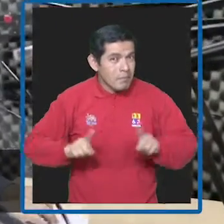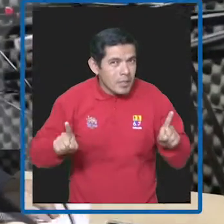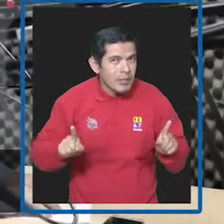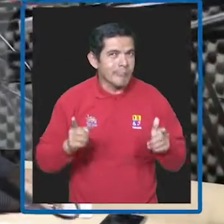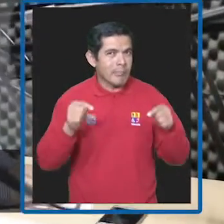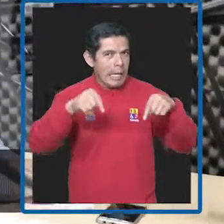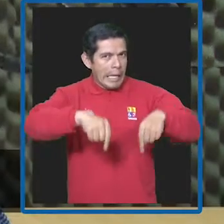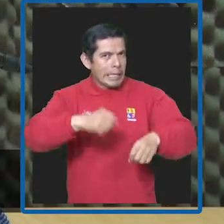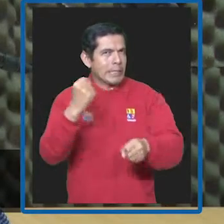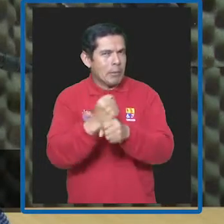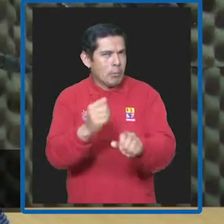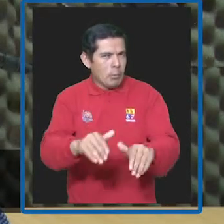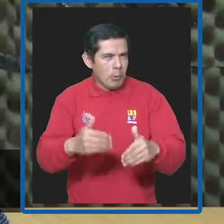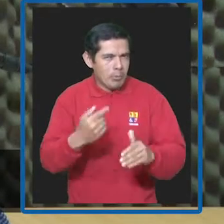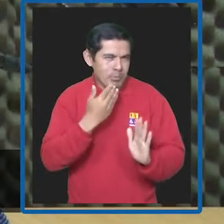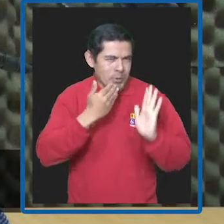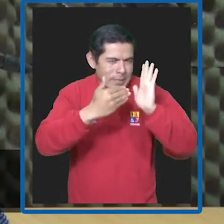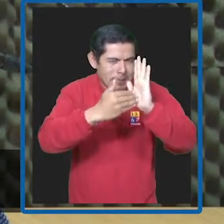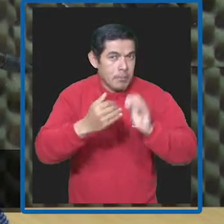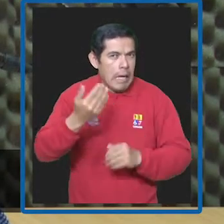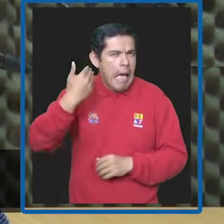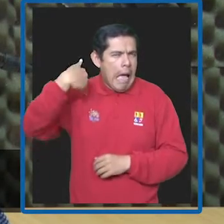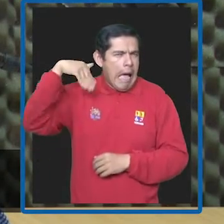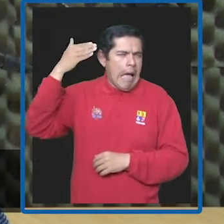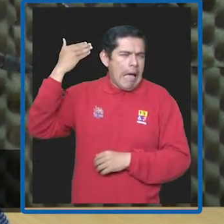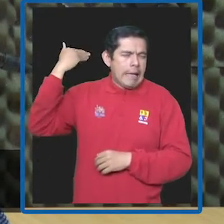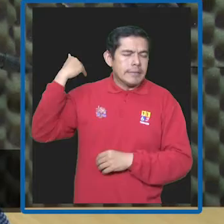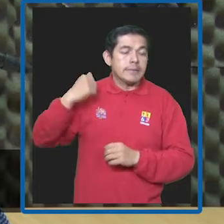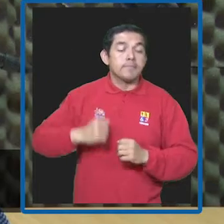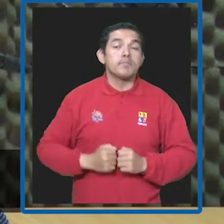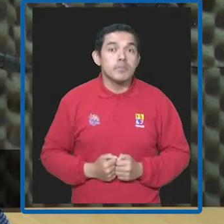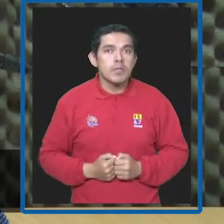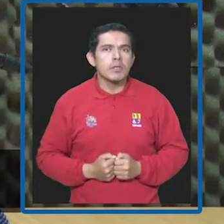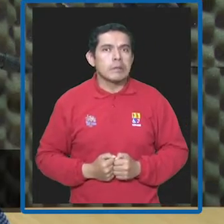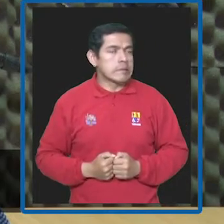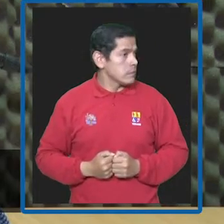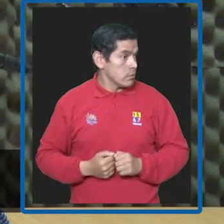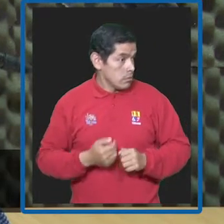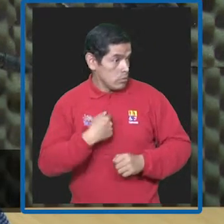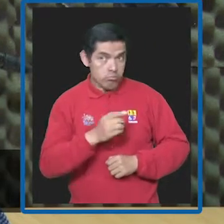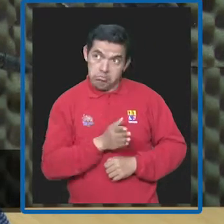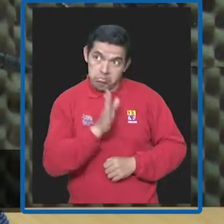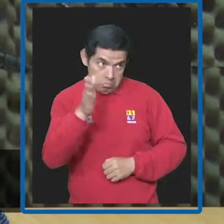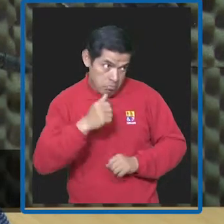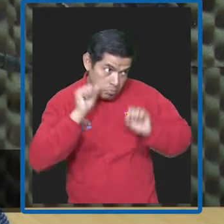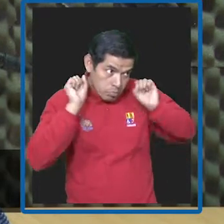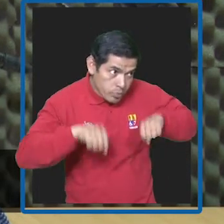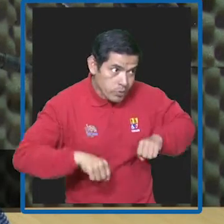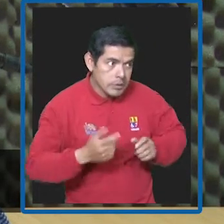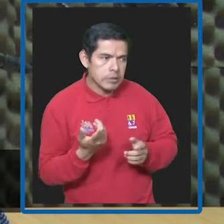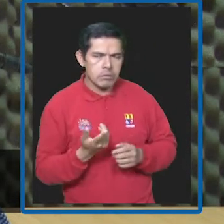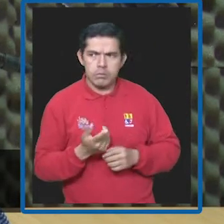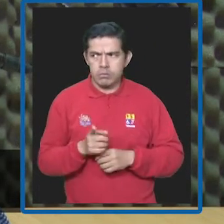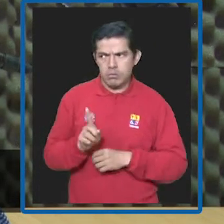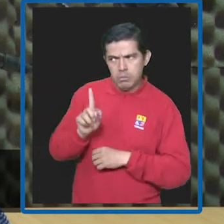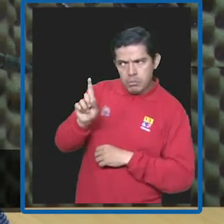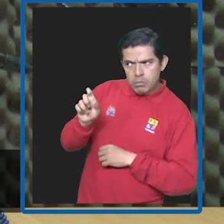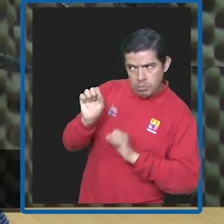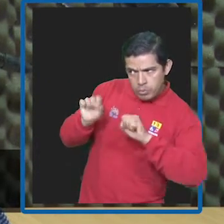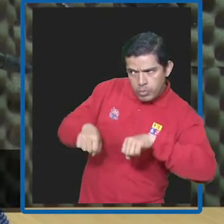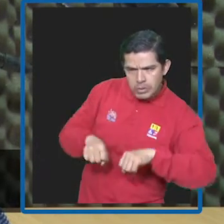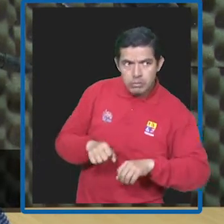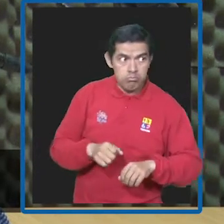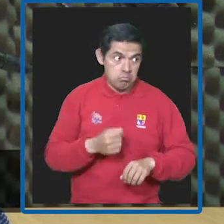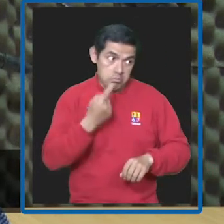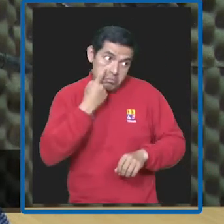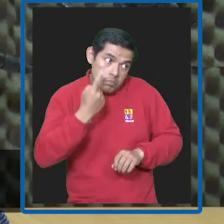la dinámica de aquí fue que algún momento hubo un evento y dije, me voy yo. Y claro, la pregunta es,